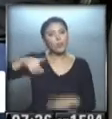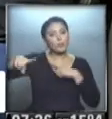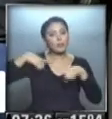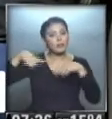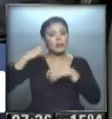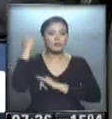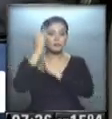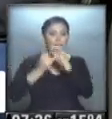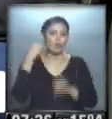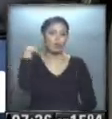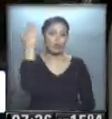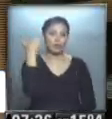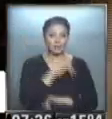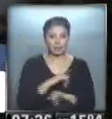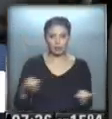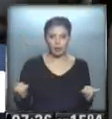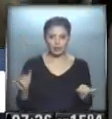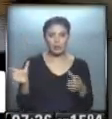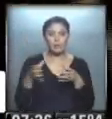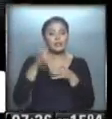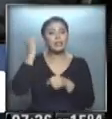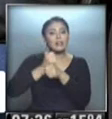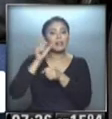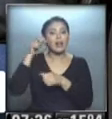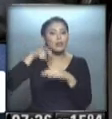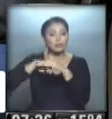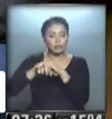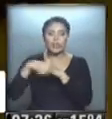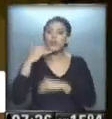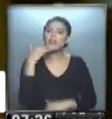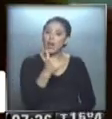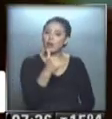de prensa los representantes de los metrodelegados, los trabajadores del subte, y